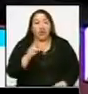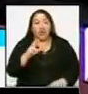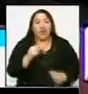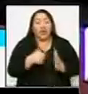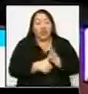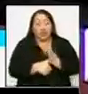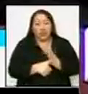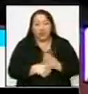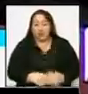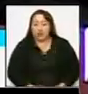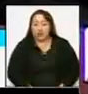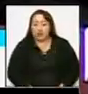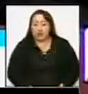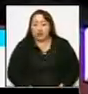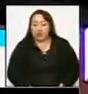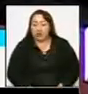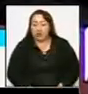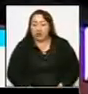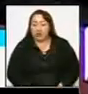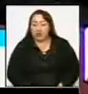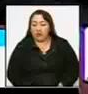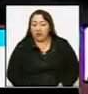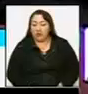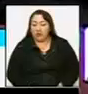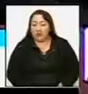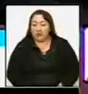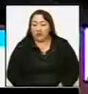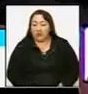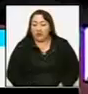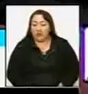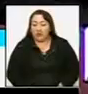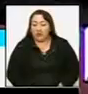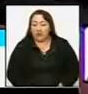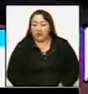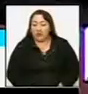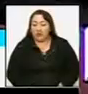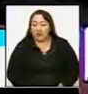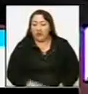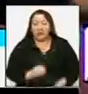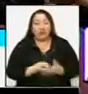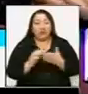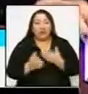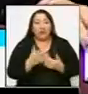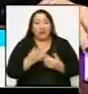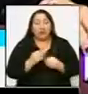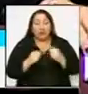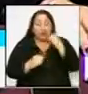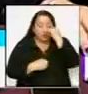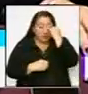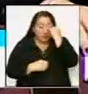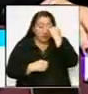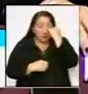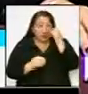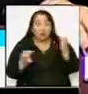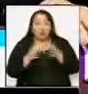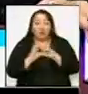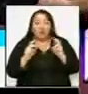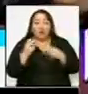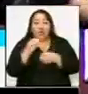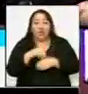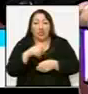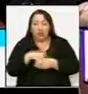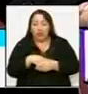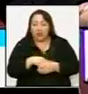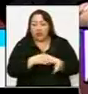el Registro Nacional, tiene el soporte biométrico para facilitar al sistema, porque es parte del sistema